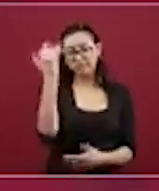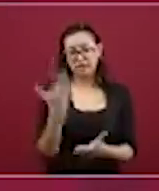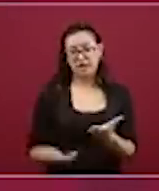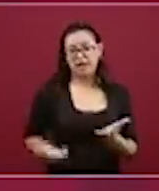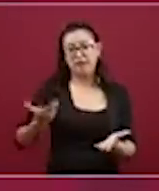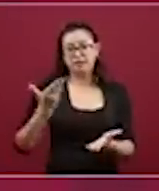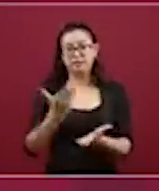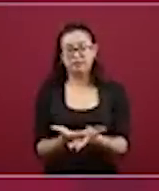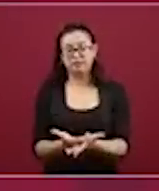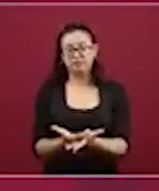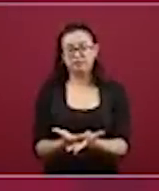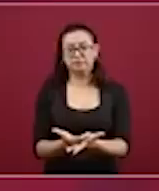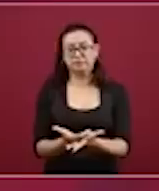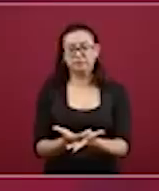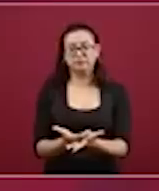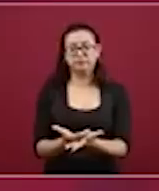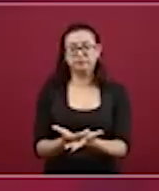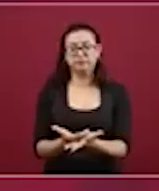abroga,